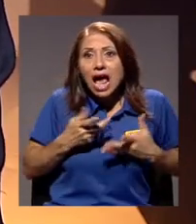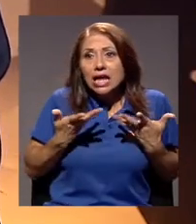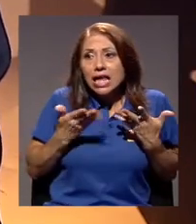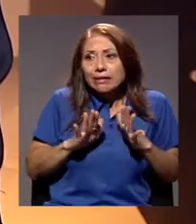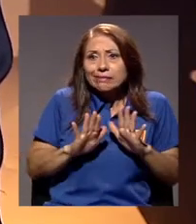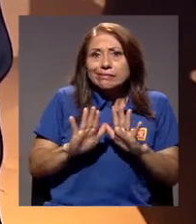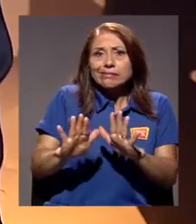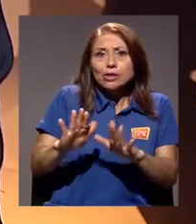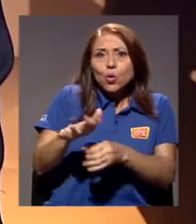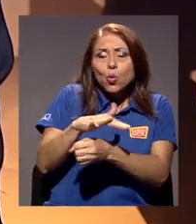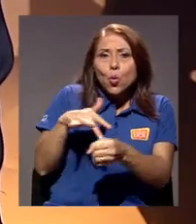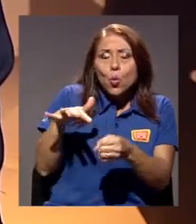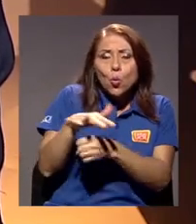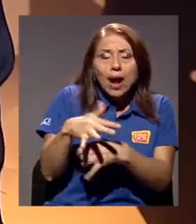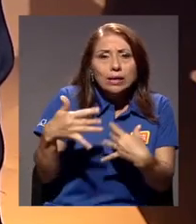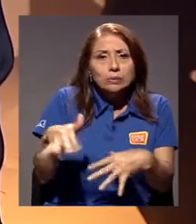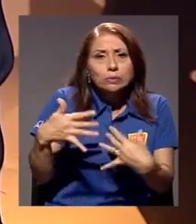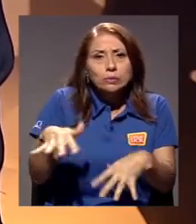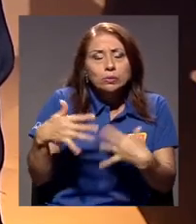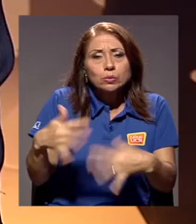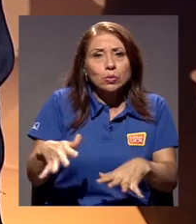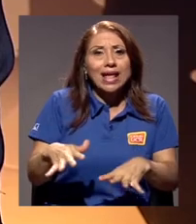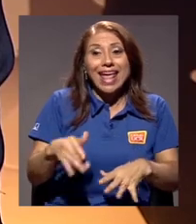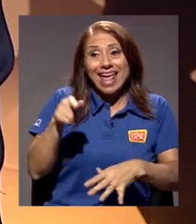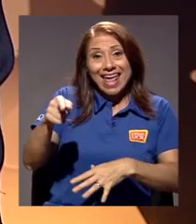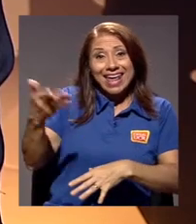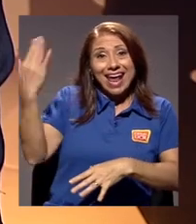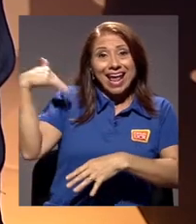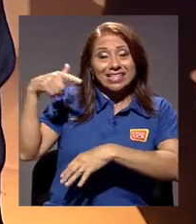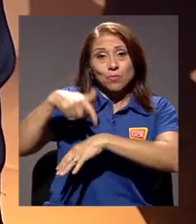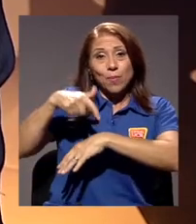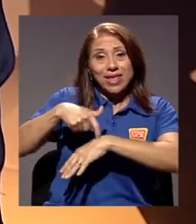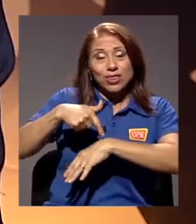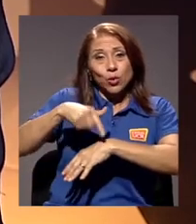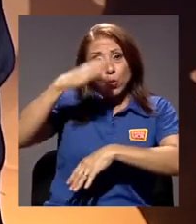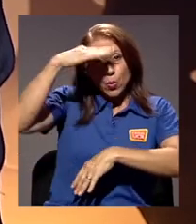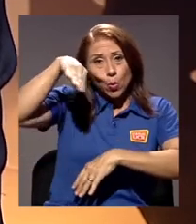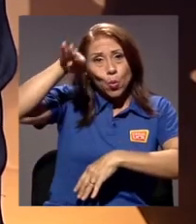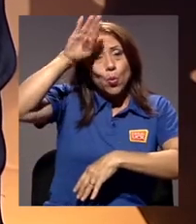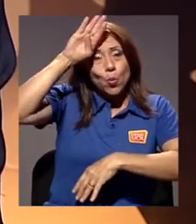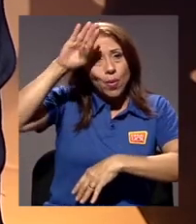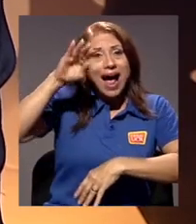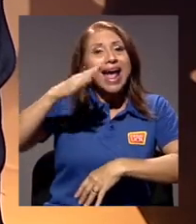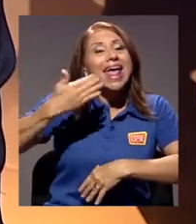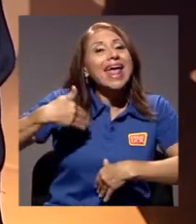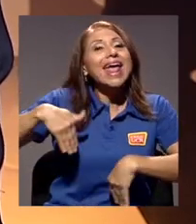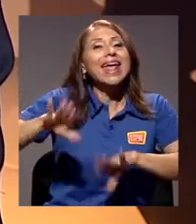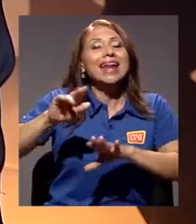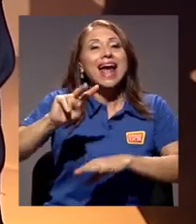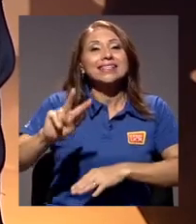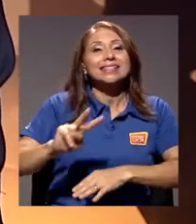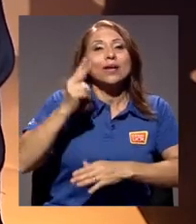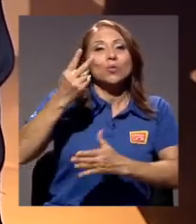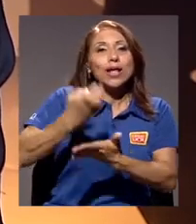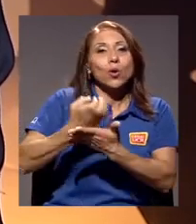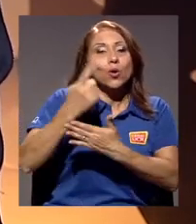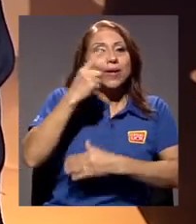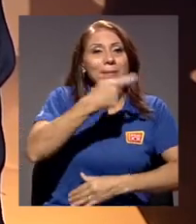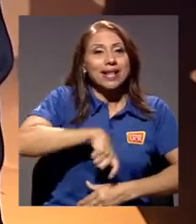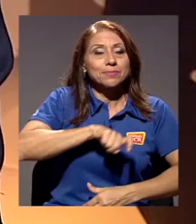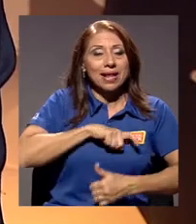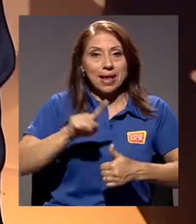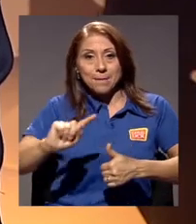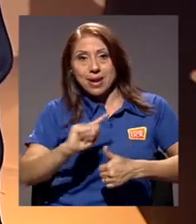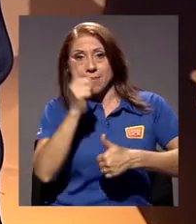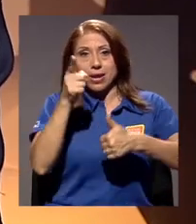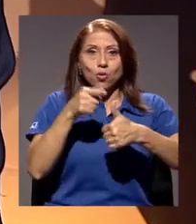costosa como era en ese momento la segunda economía para españa para